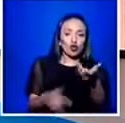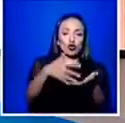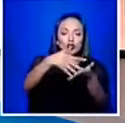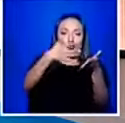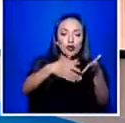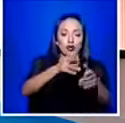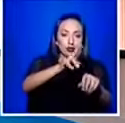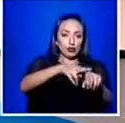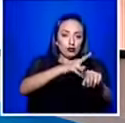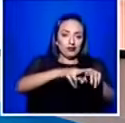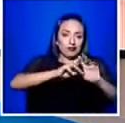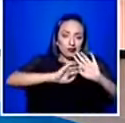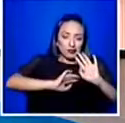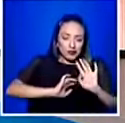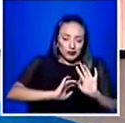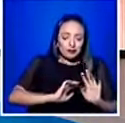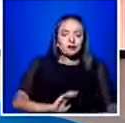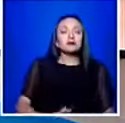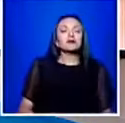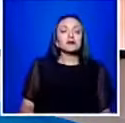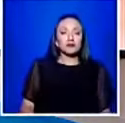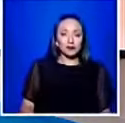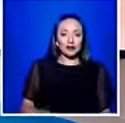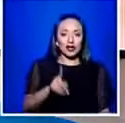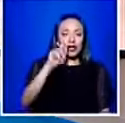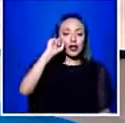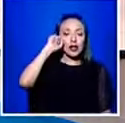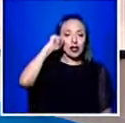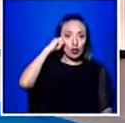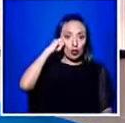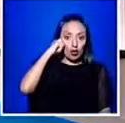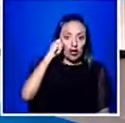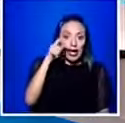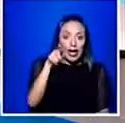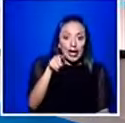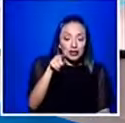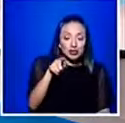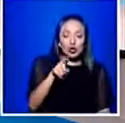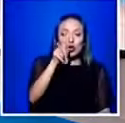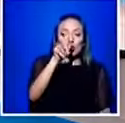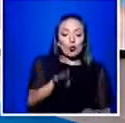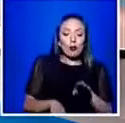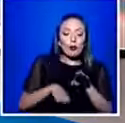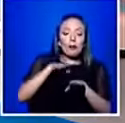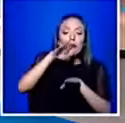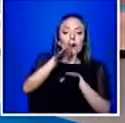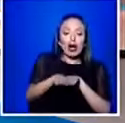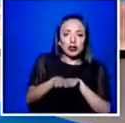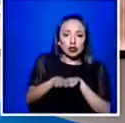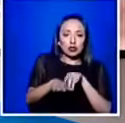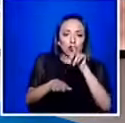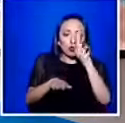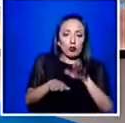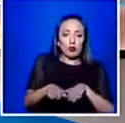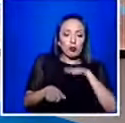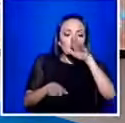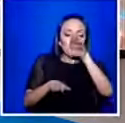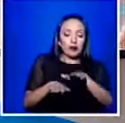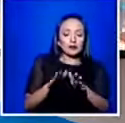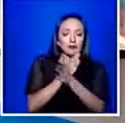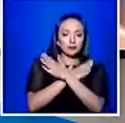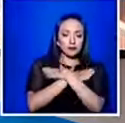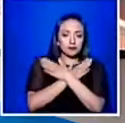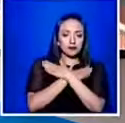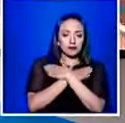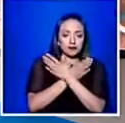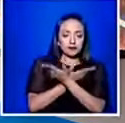estudiantes también que están en el colegio, es necesario recordarles que también es un paso más en su vida académica. Así que felicitaciones